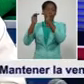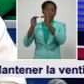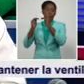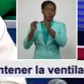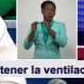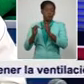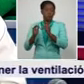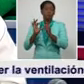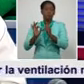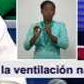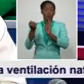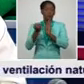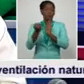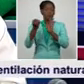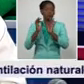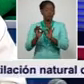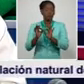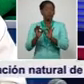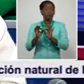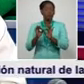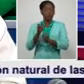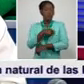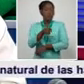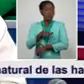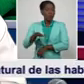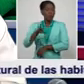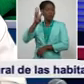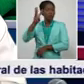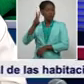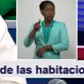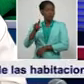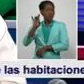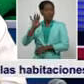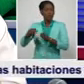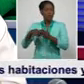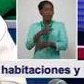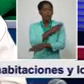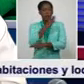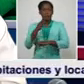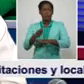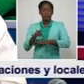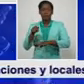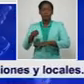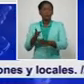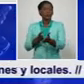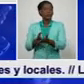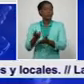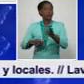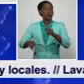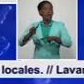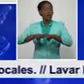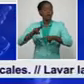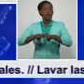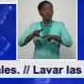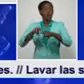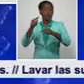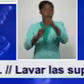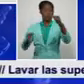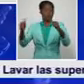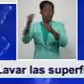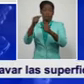confirmados por 100.000 habitantes en los últimos 15 días se mantiene en La Habana con la tasa